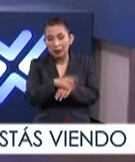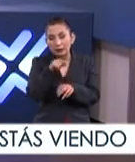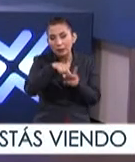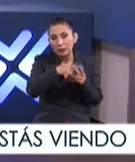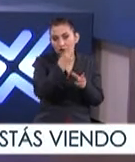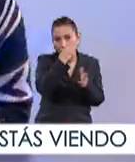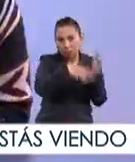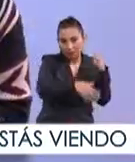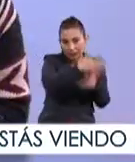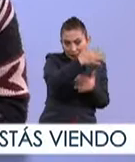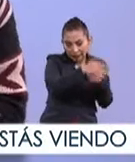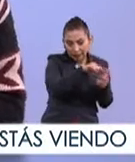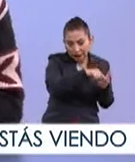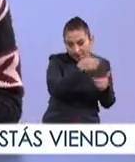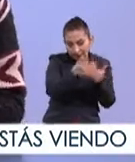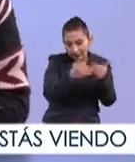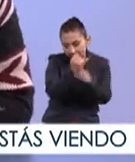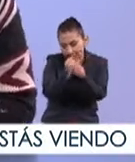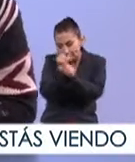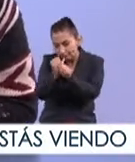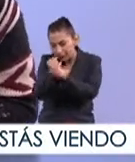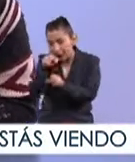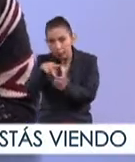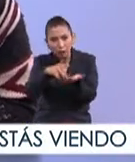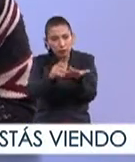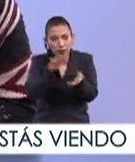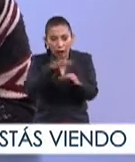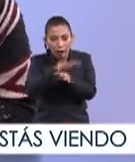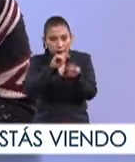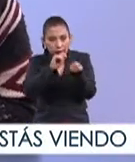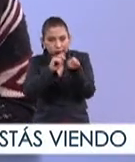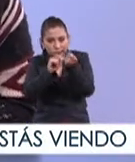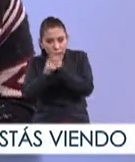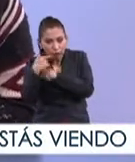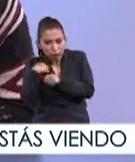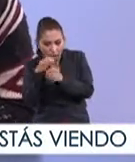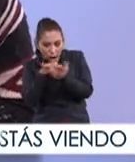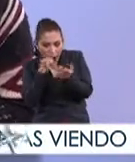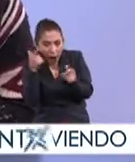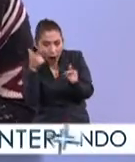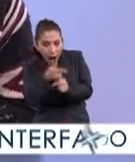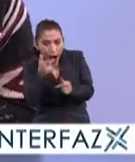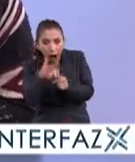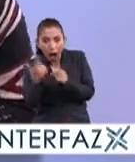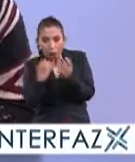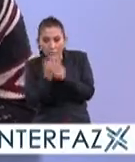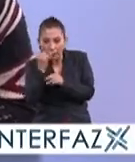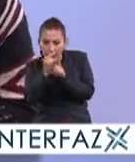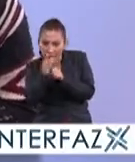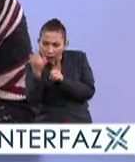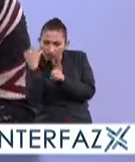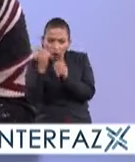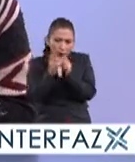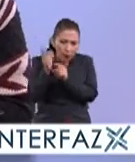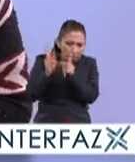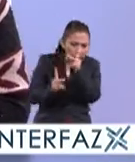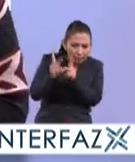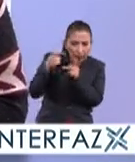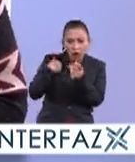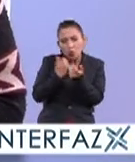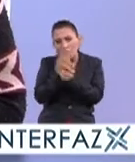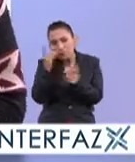en 2015 y el proyecto ha ido mutando conforme han surgido como nueva información, nuevos diálogos,